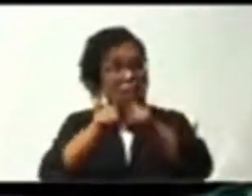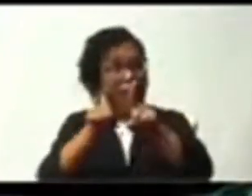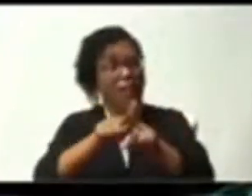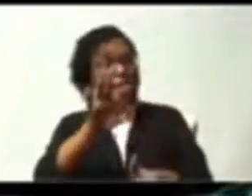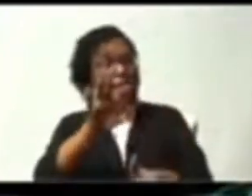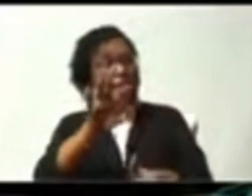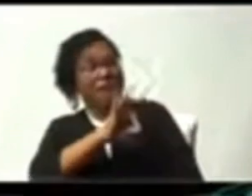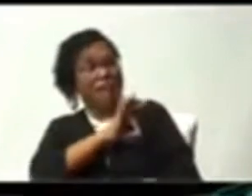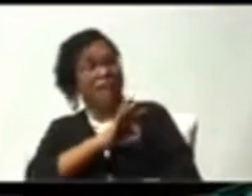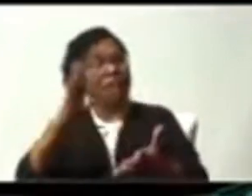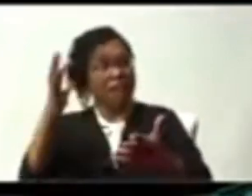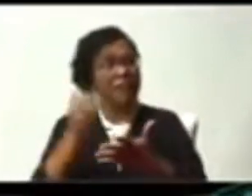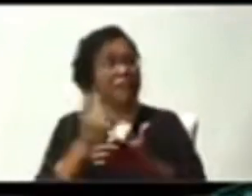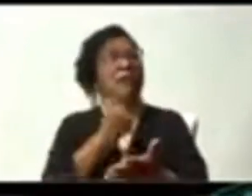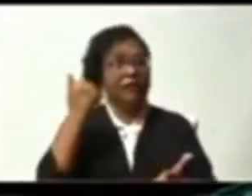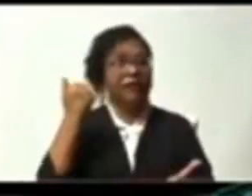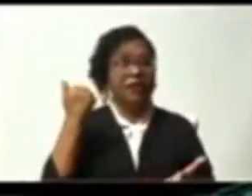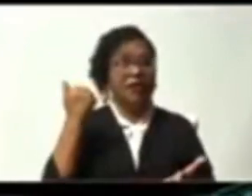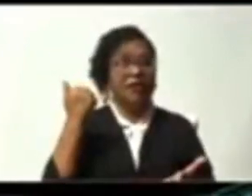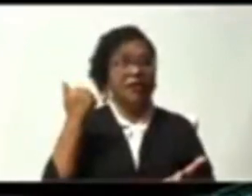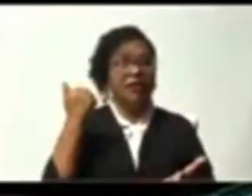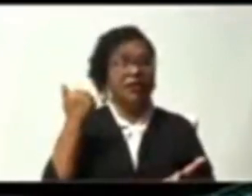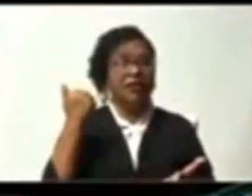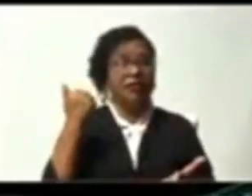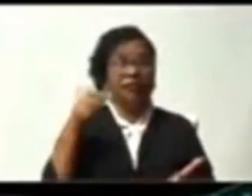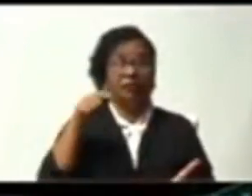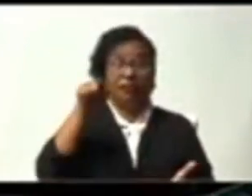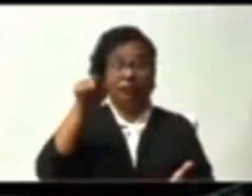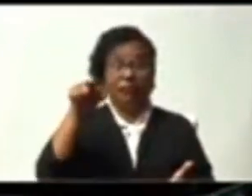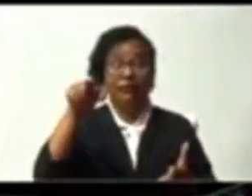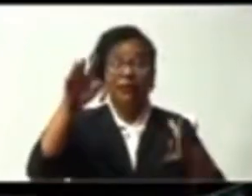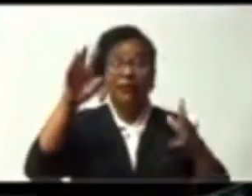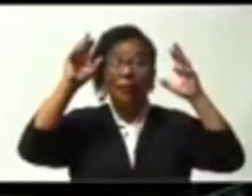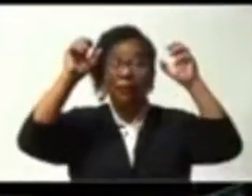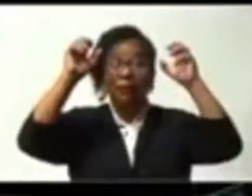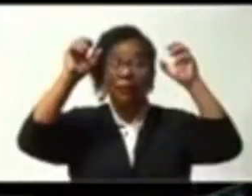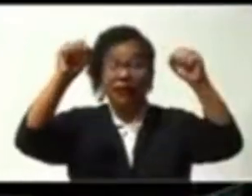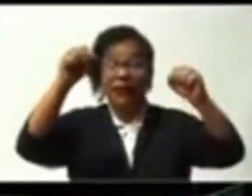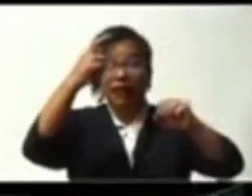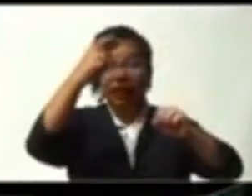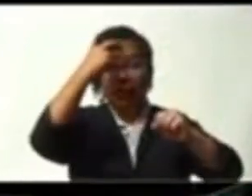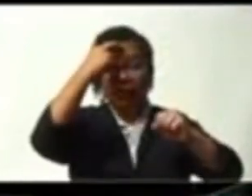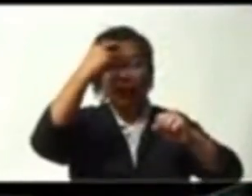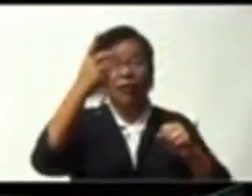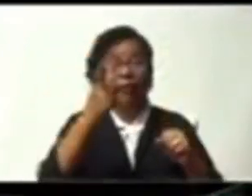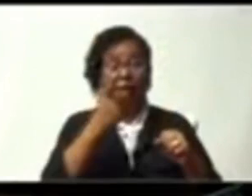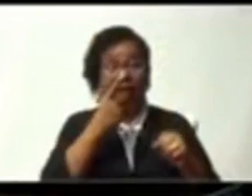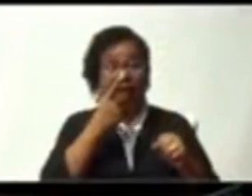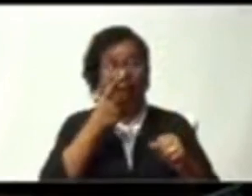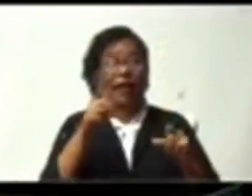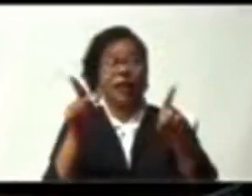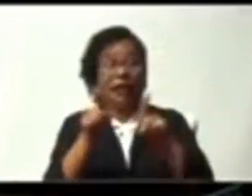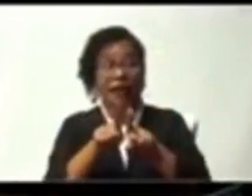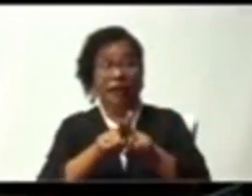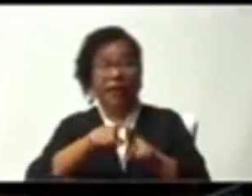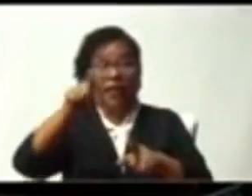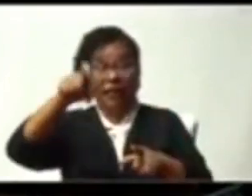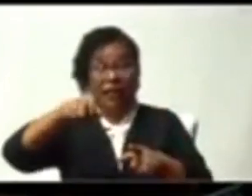de ley, que hasta el presidente de la República, aprobado en ambas cámaras, tuvo que hacer sus